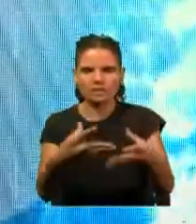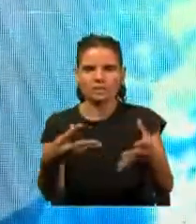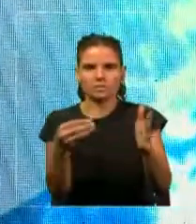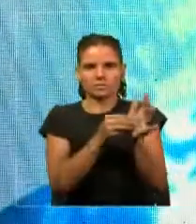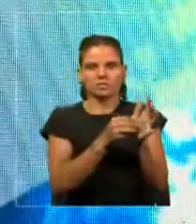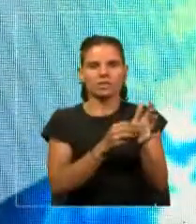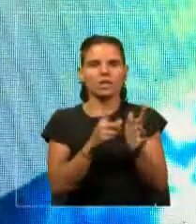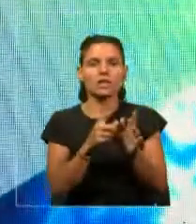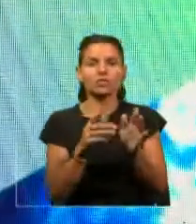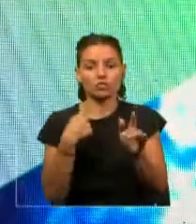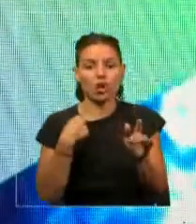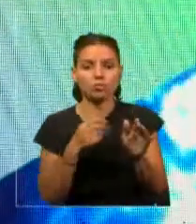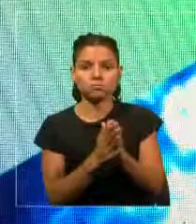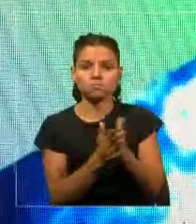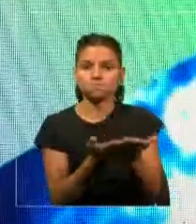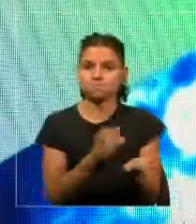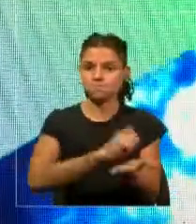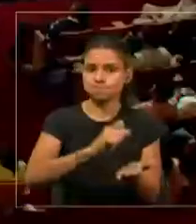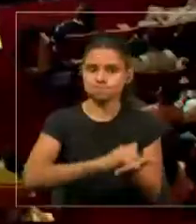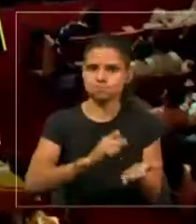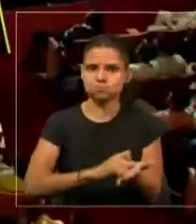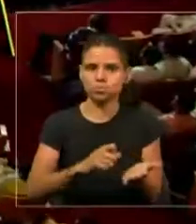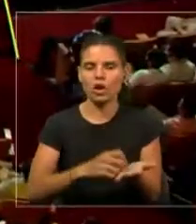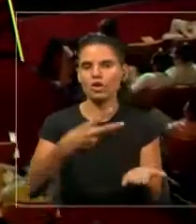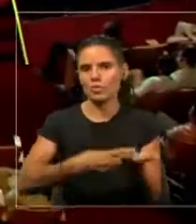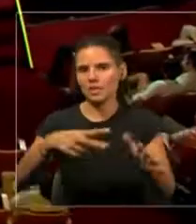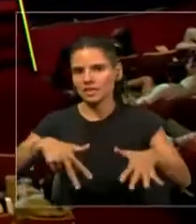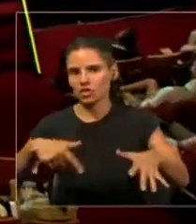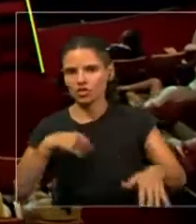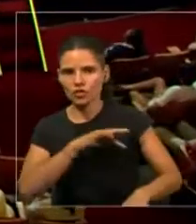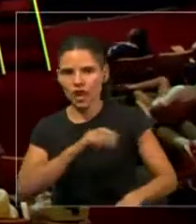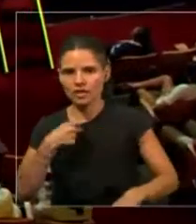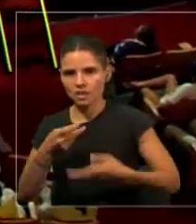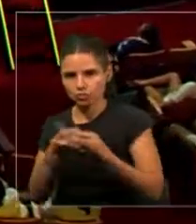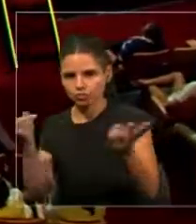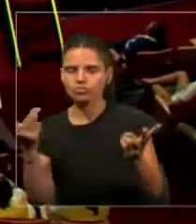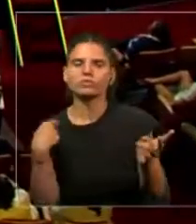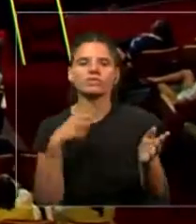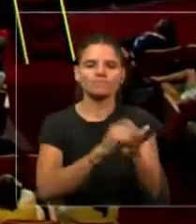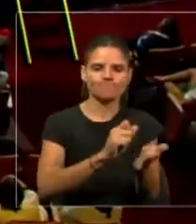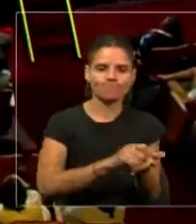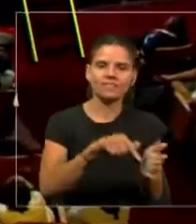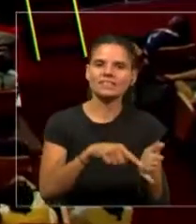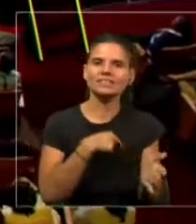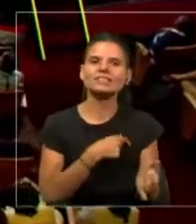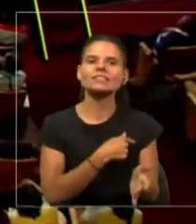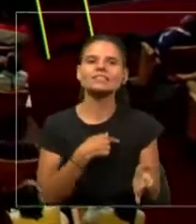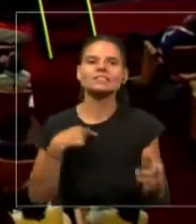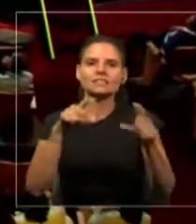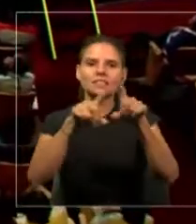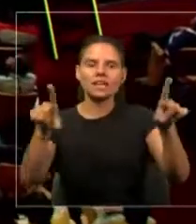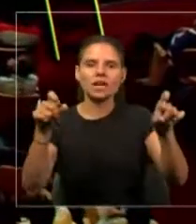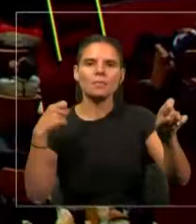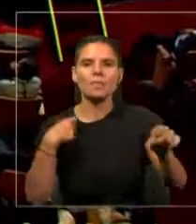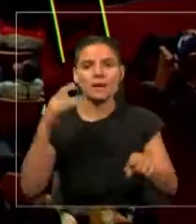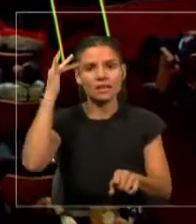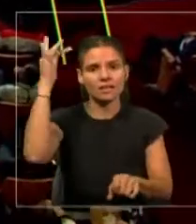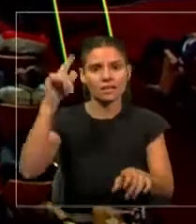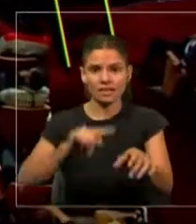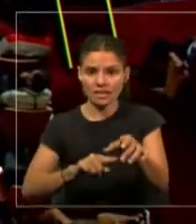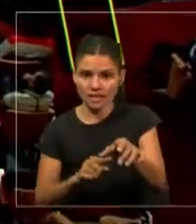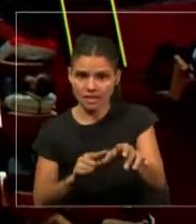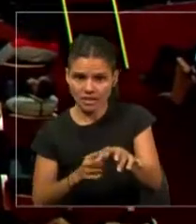último libro, que salió el 2018 en Francia, se llama La inteligencia artificial,